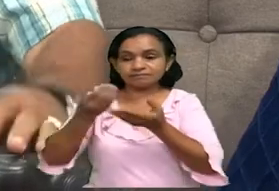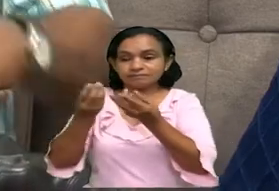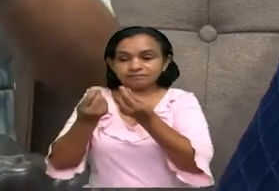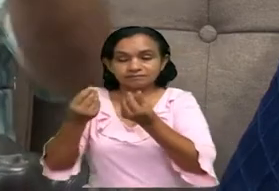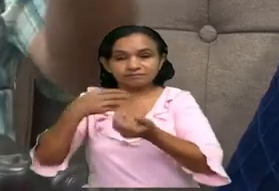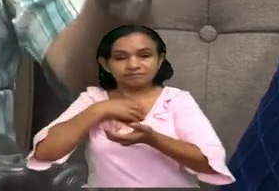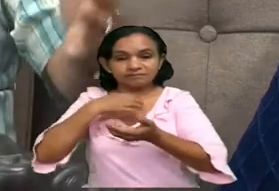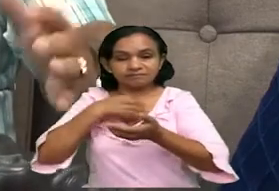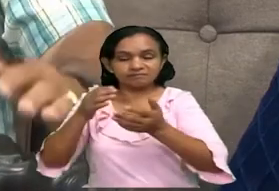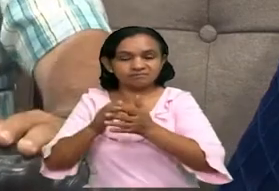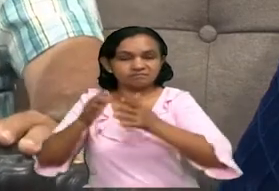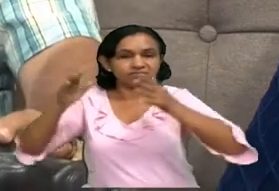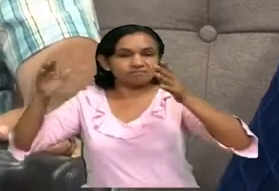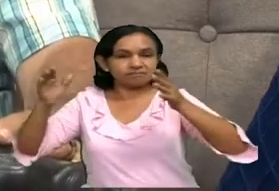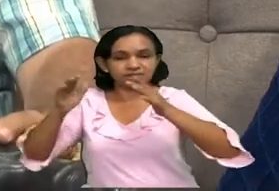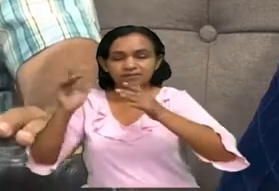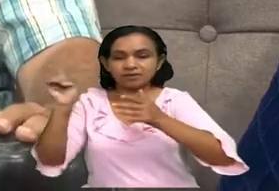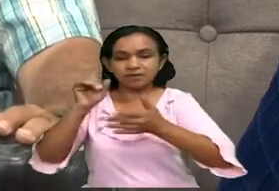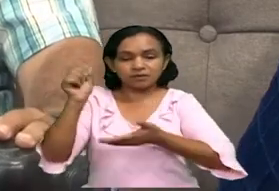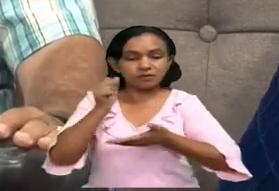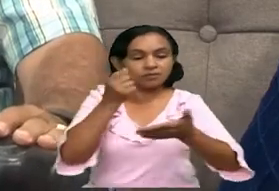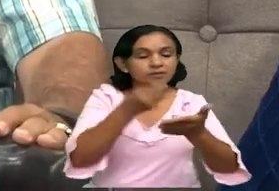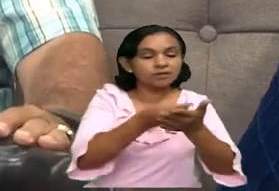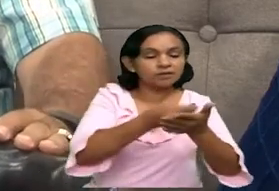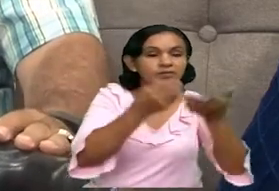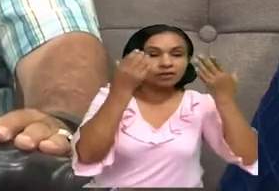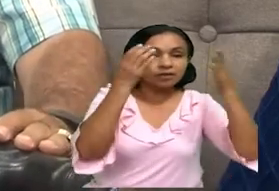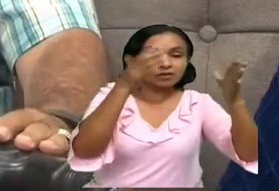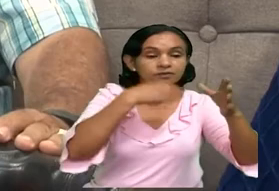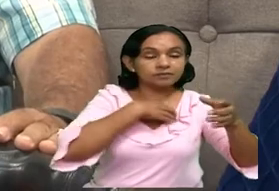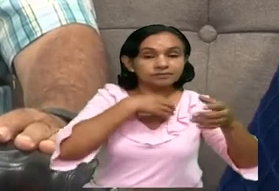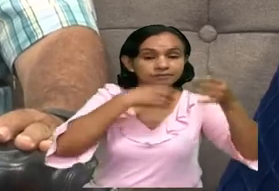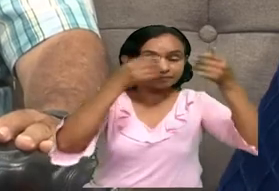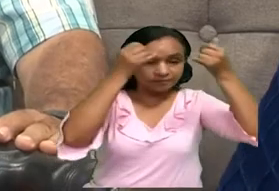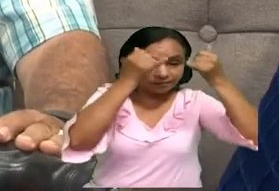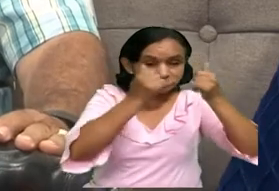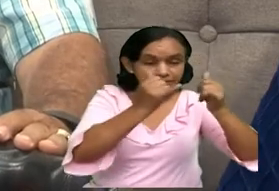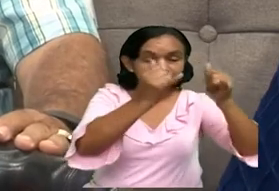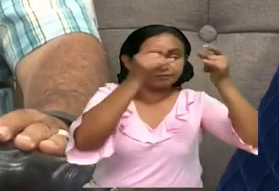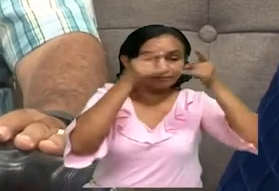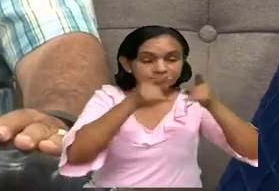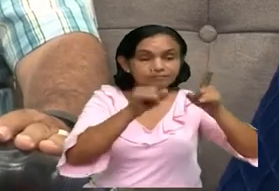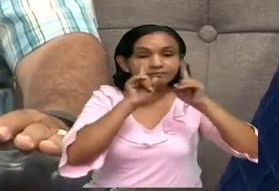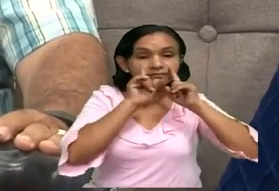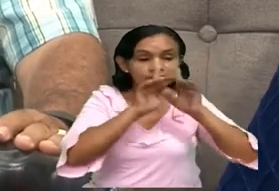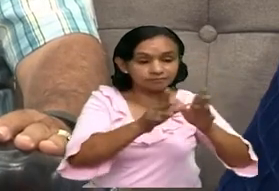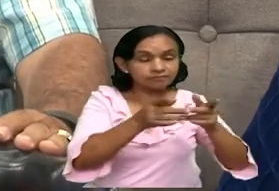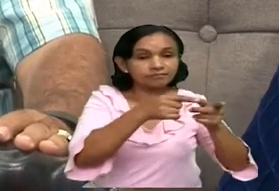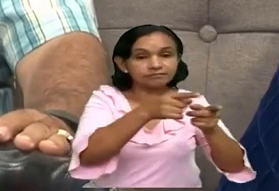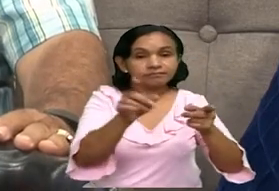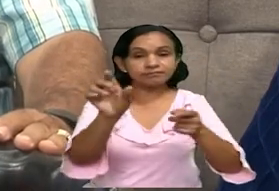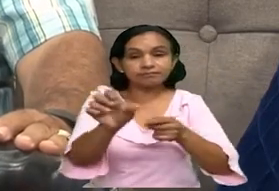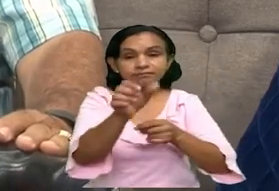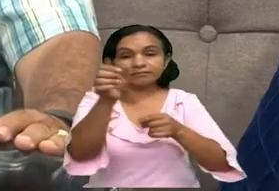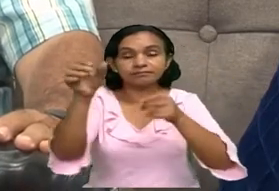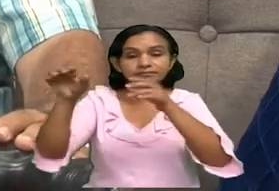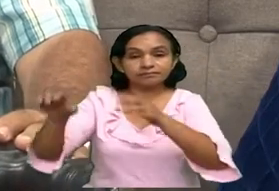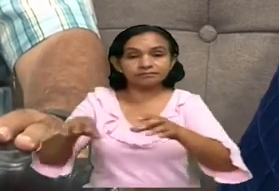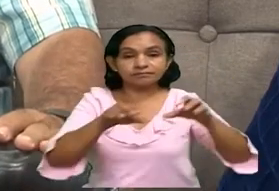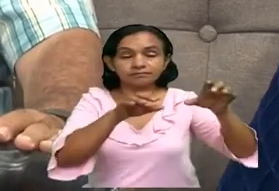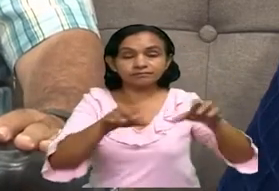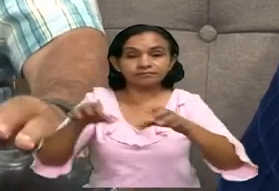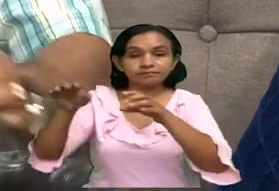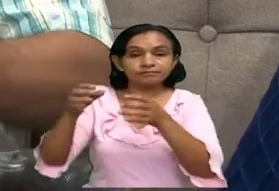para ampliar su capacidad de producción. Entonces, hay otras actividades del país que cuando